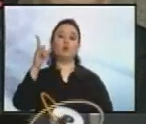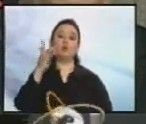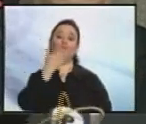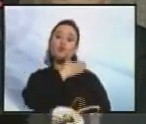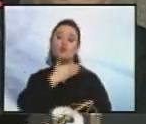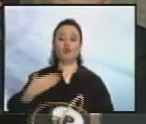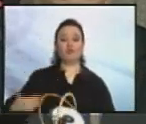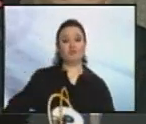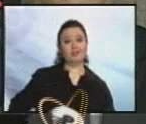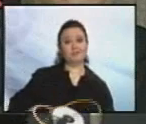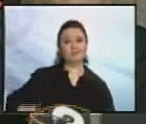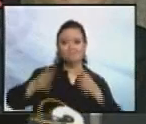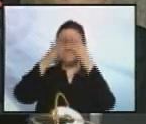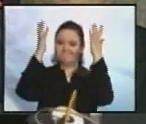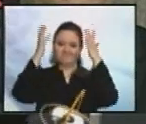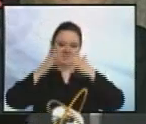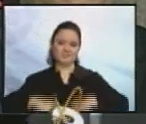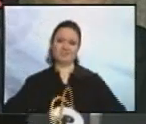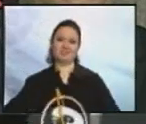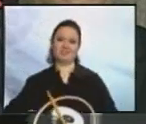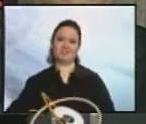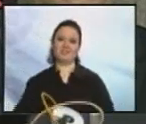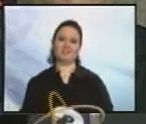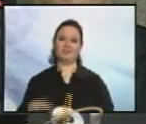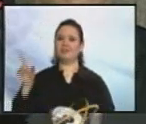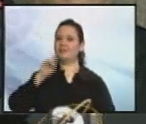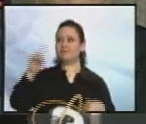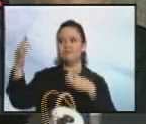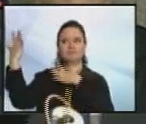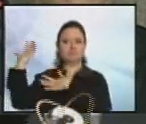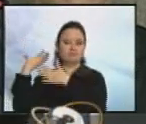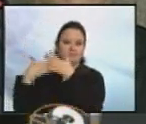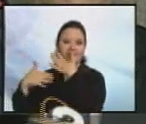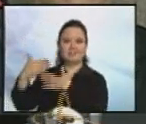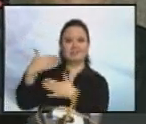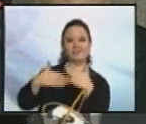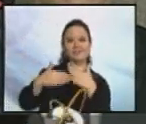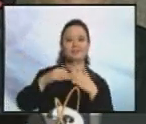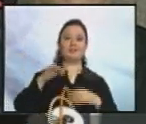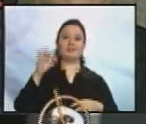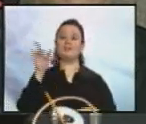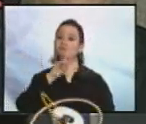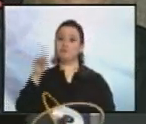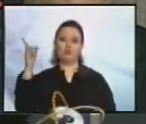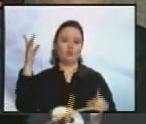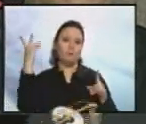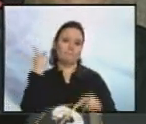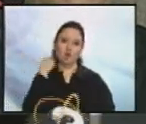se derrumbara sin la precedencia de situaciones de violencia.